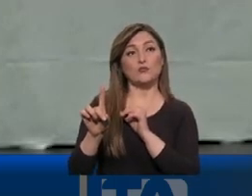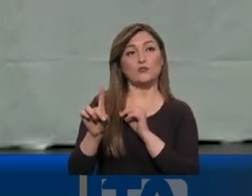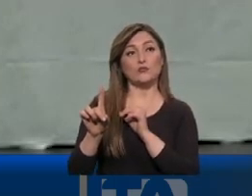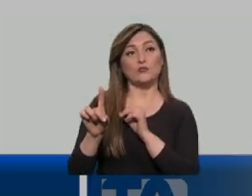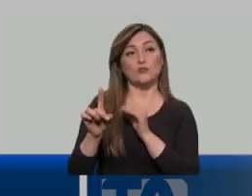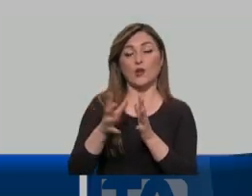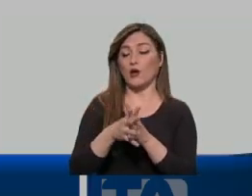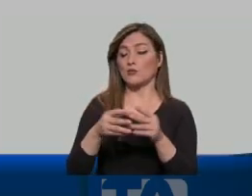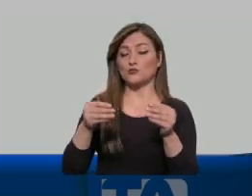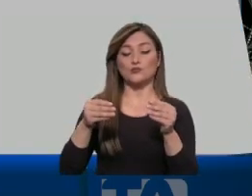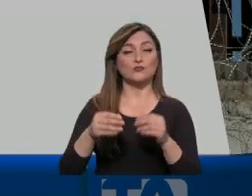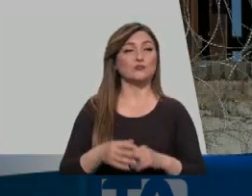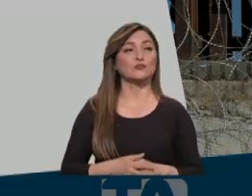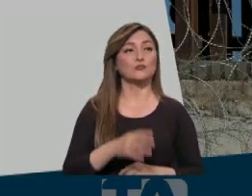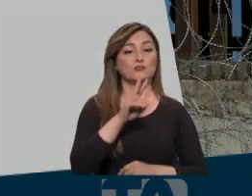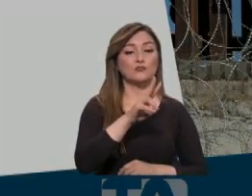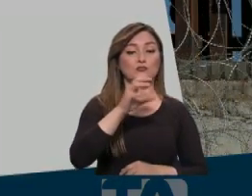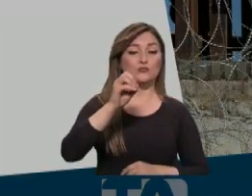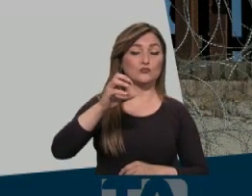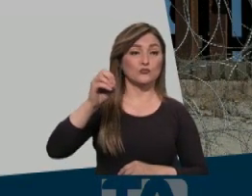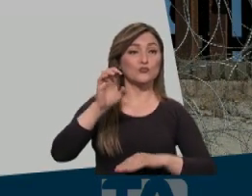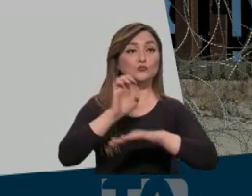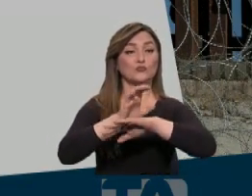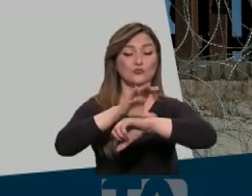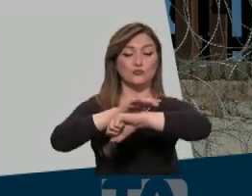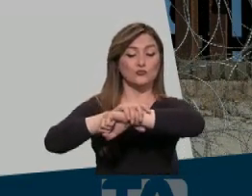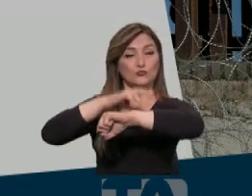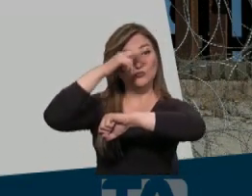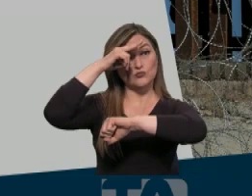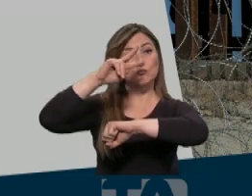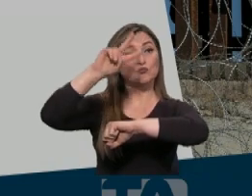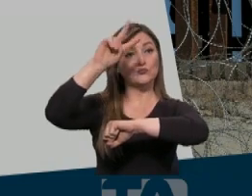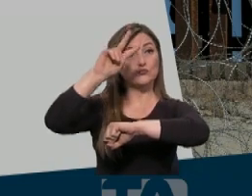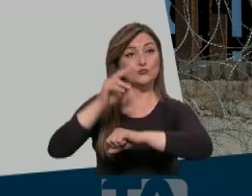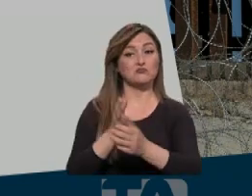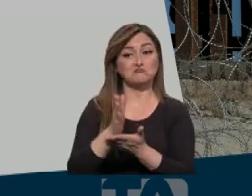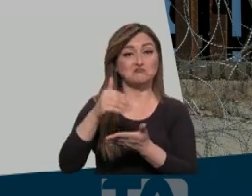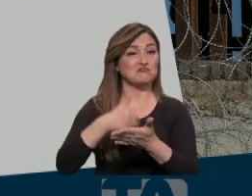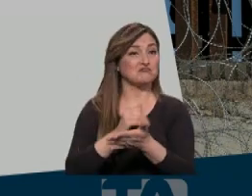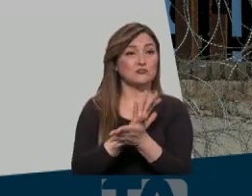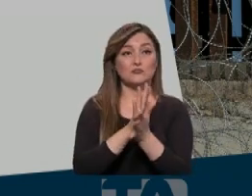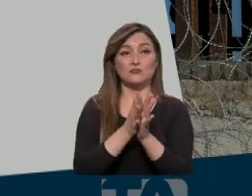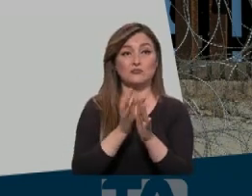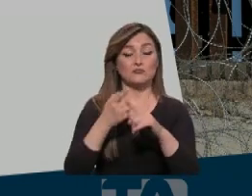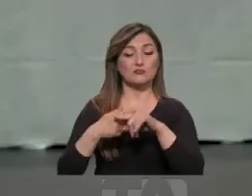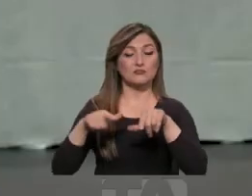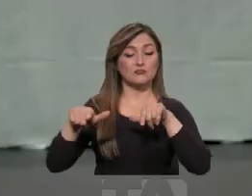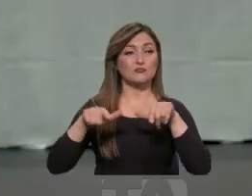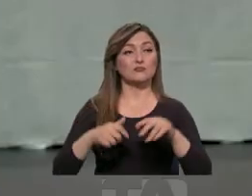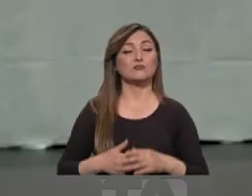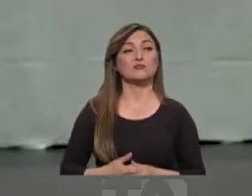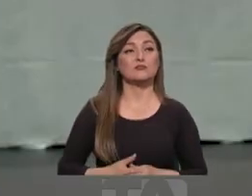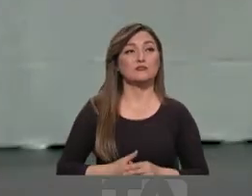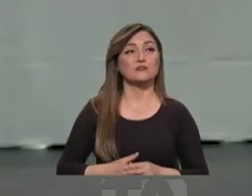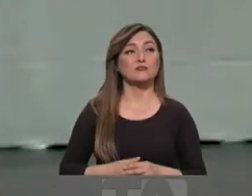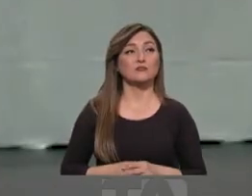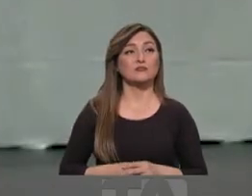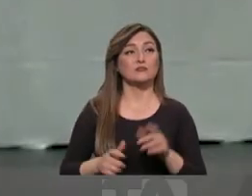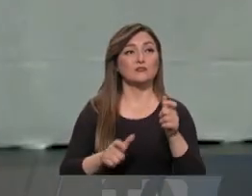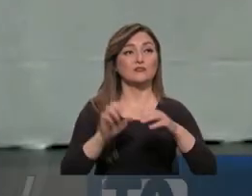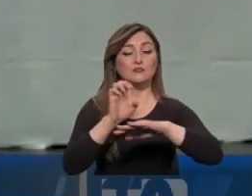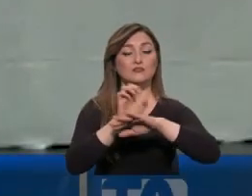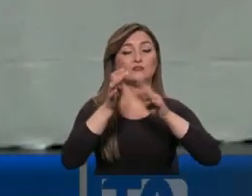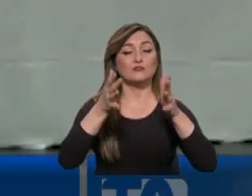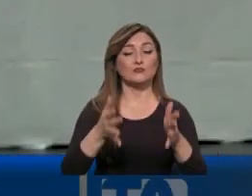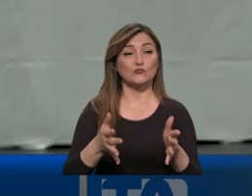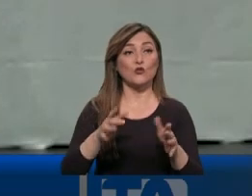sido resueltos. 200 ecuatorianos están detenidos en México sin acceso en diferentes puntos. Muchos de esos compatriotas